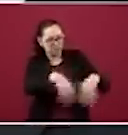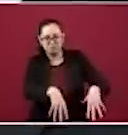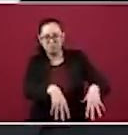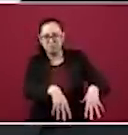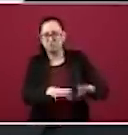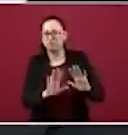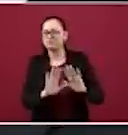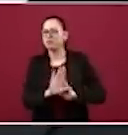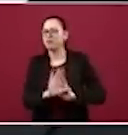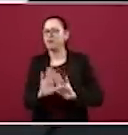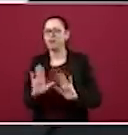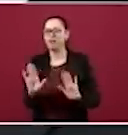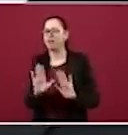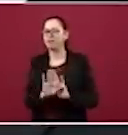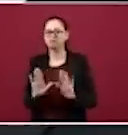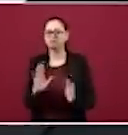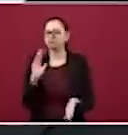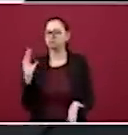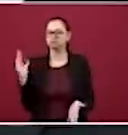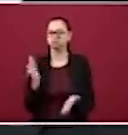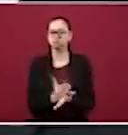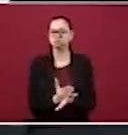Ahora ya no se habla de eso.